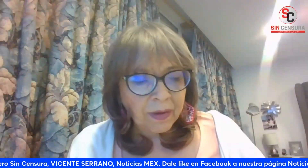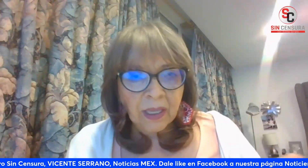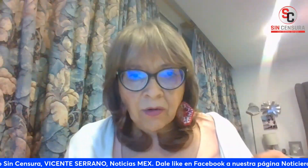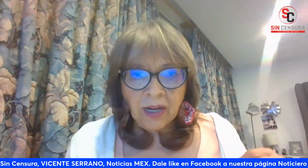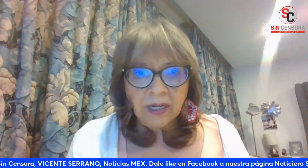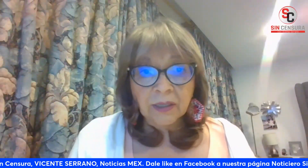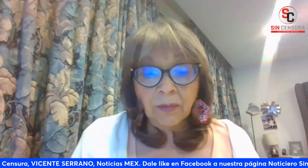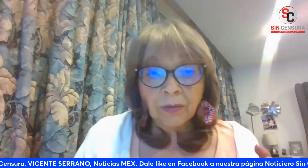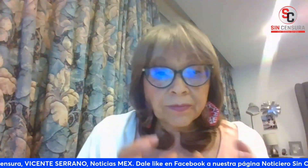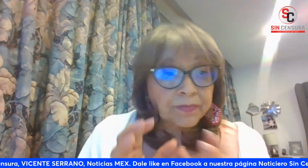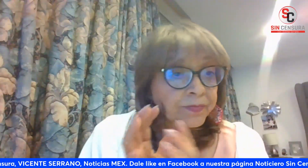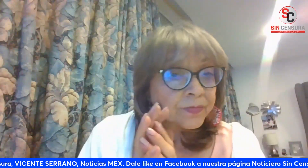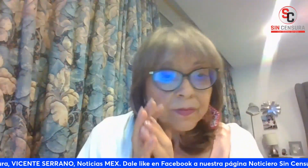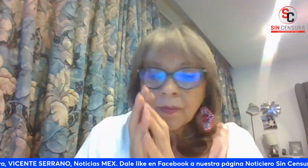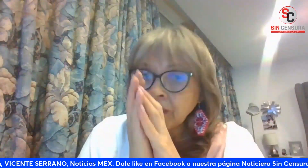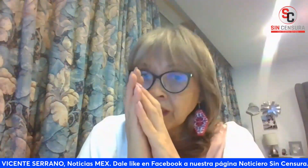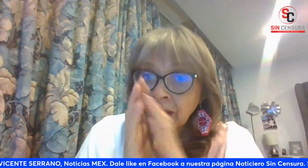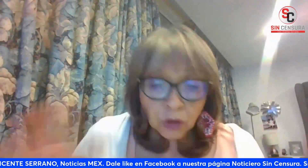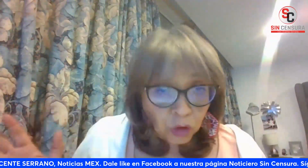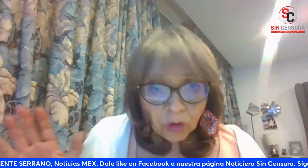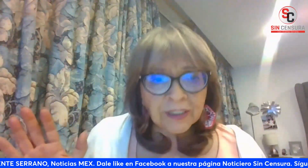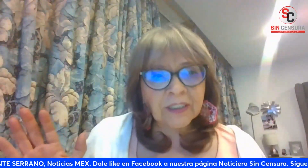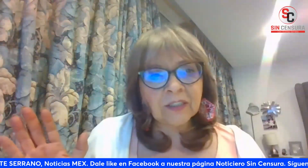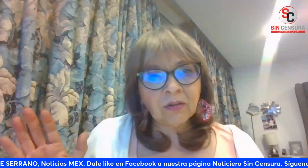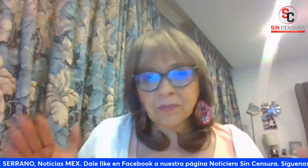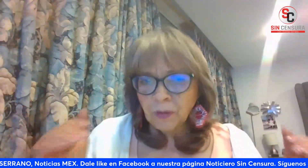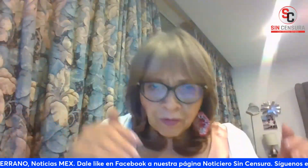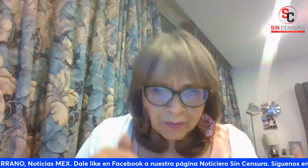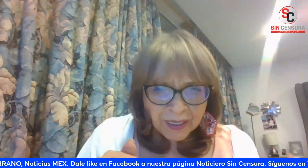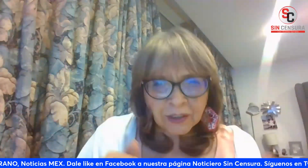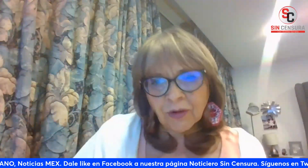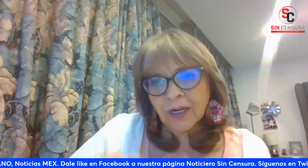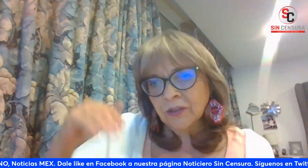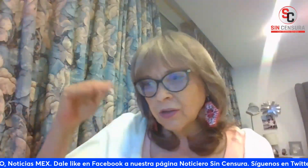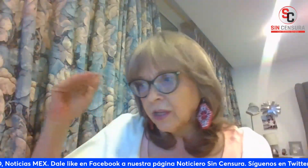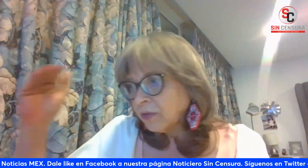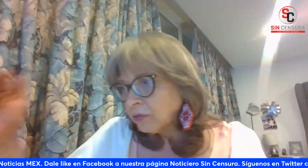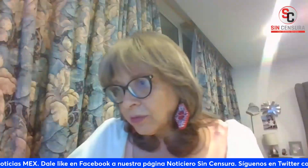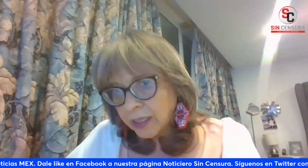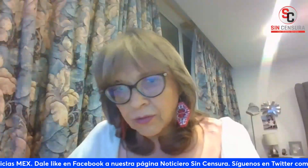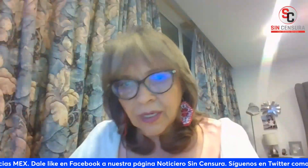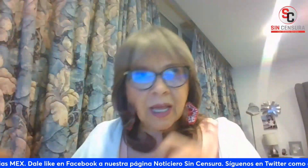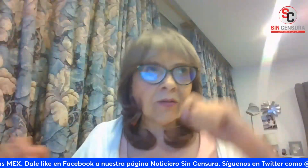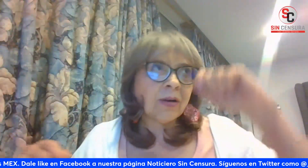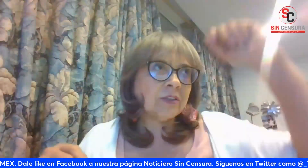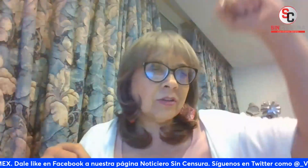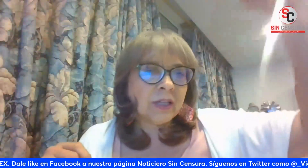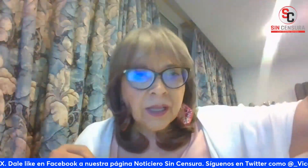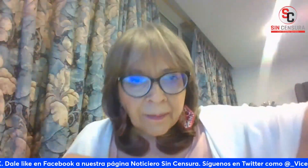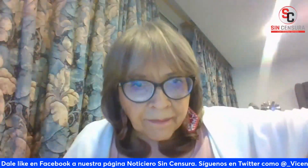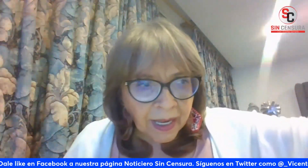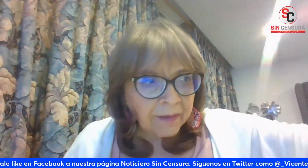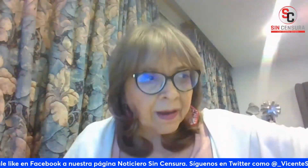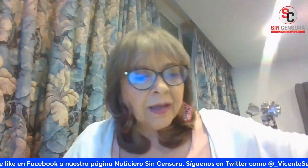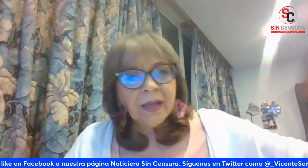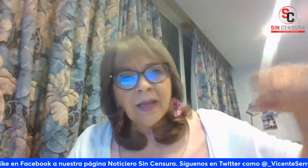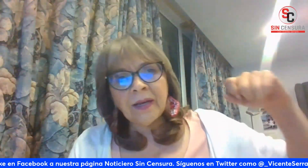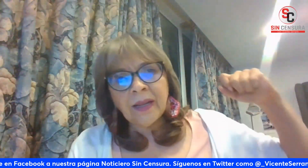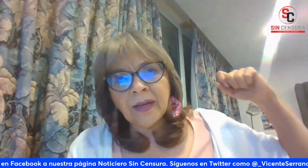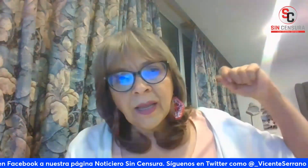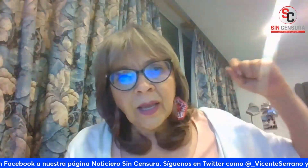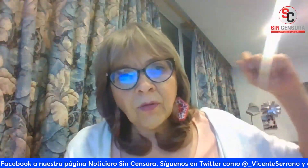hecho campaña en una iglesia. Bueno, todas esas cosas, pero no fue mi caso, el caso de Fortunato en Hidalgo, el caso de